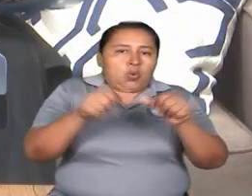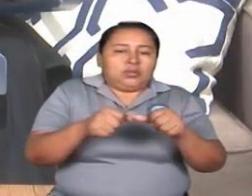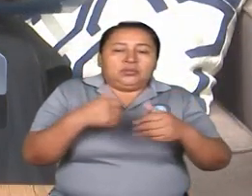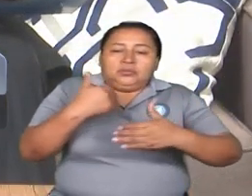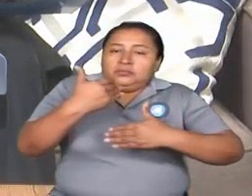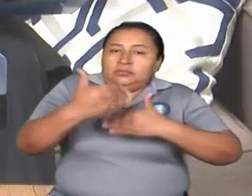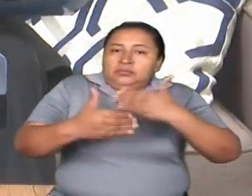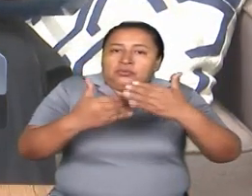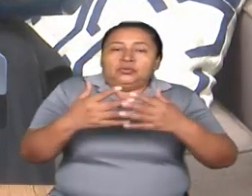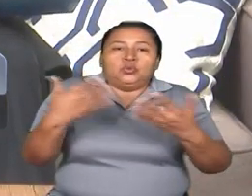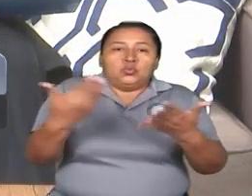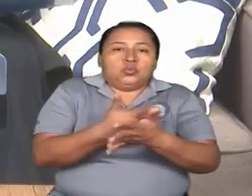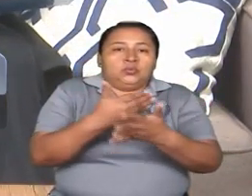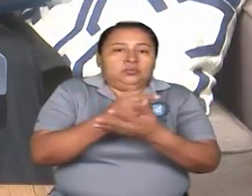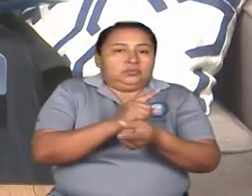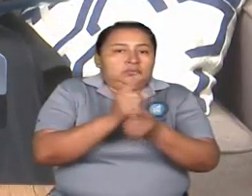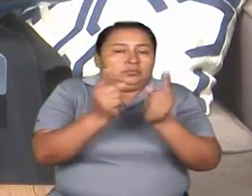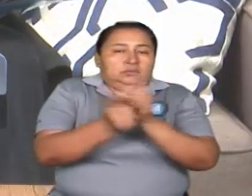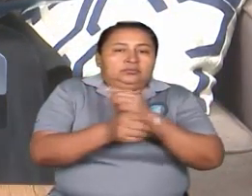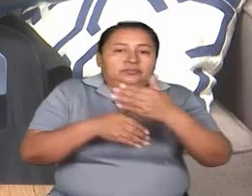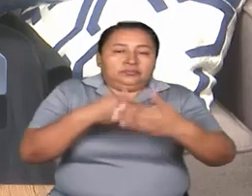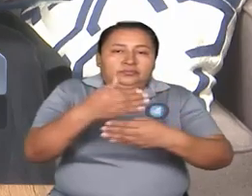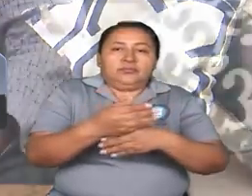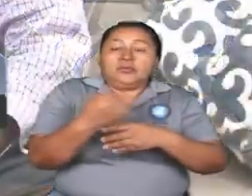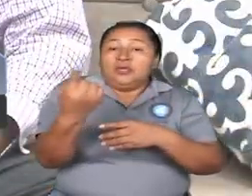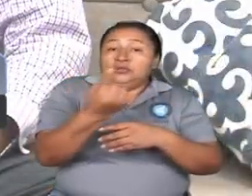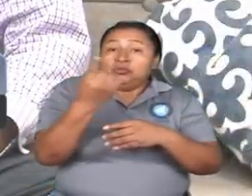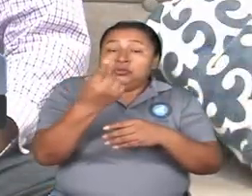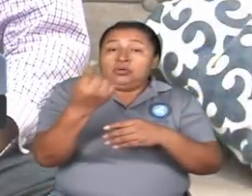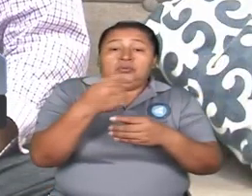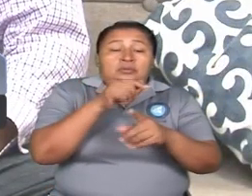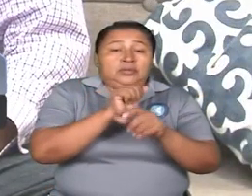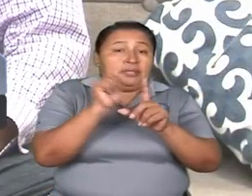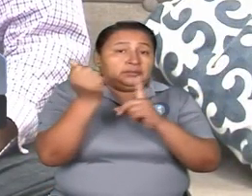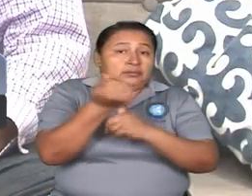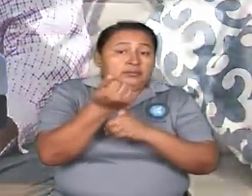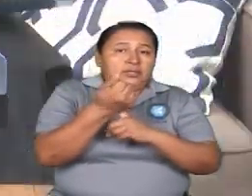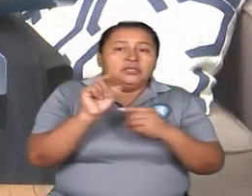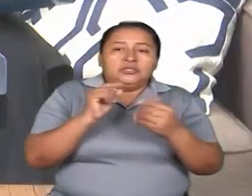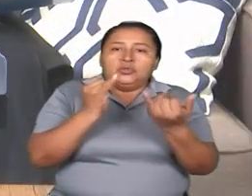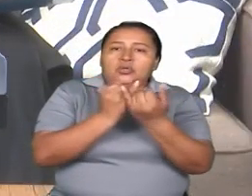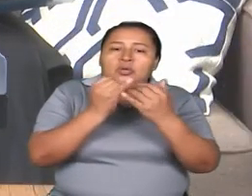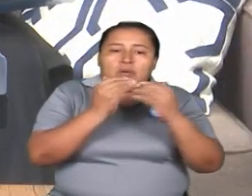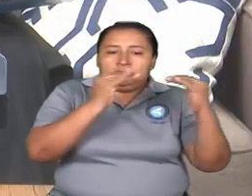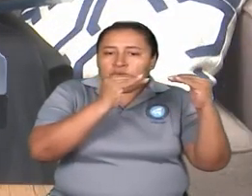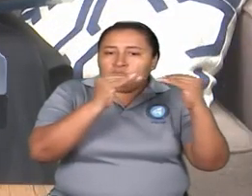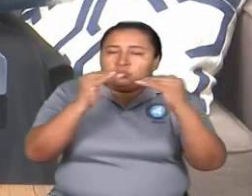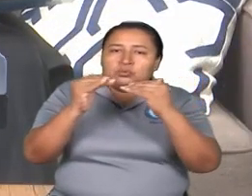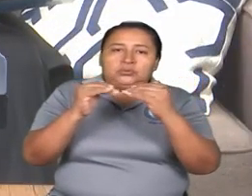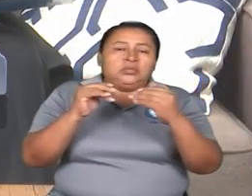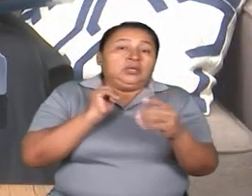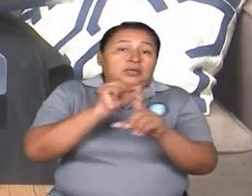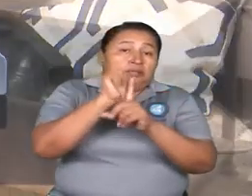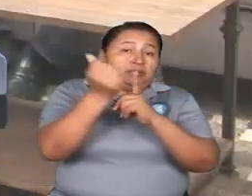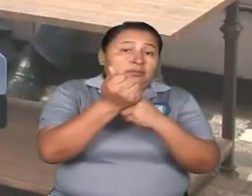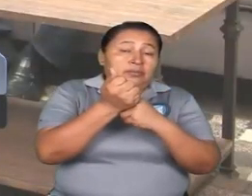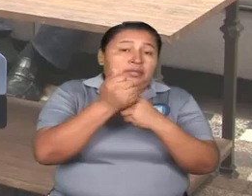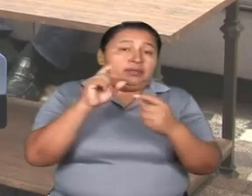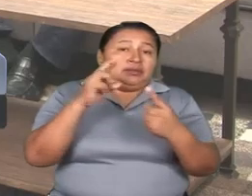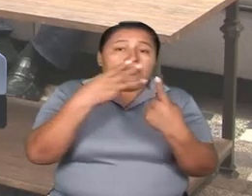proceso de modernización, no solo del Parlamento, sino también una como especie de homologación con los parlamentos de la región, crear un